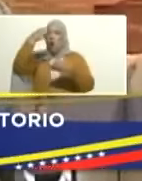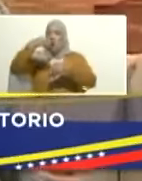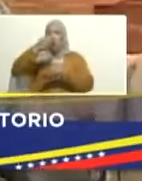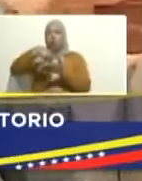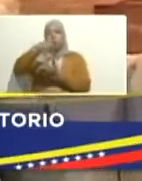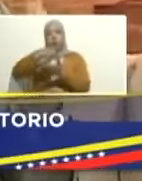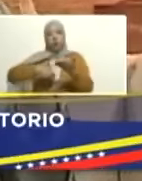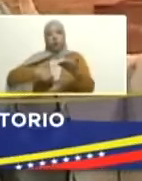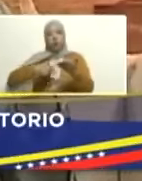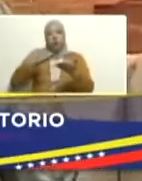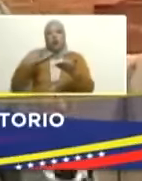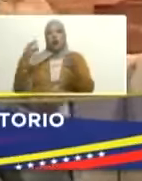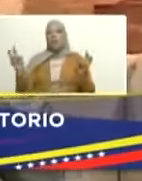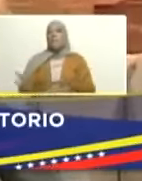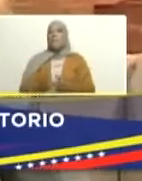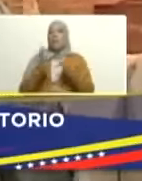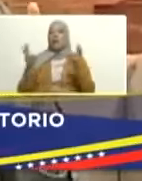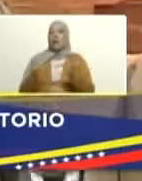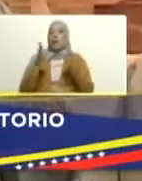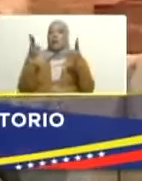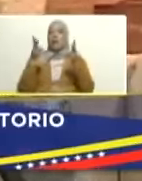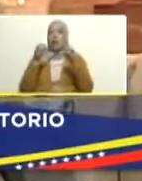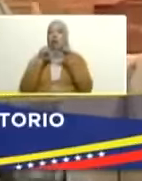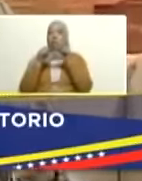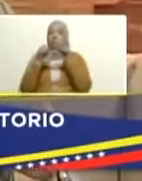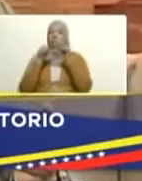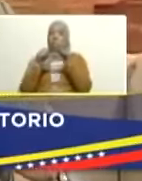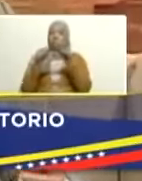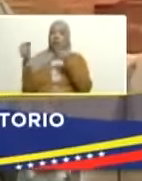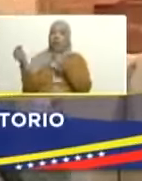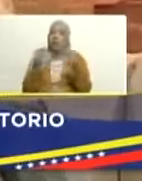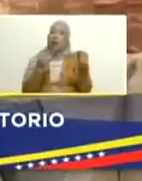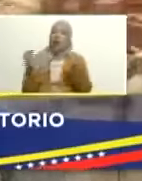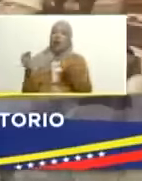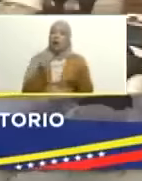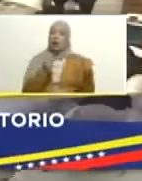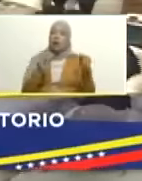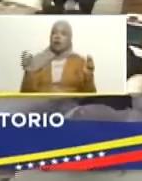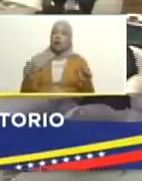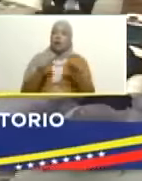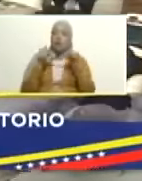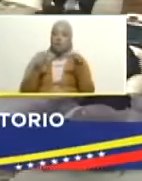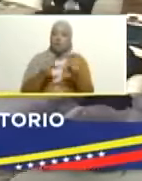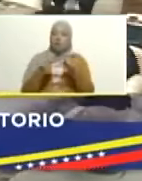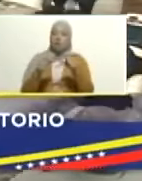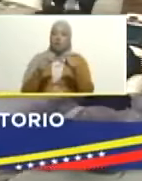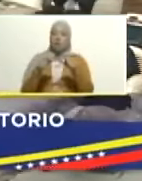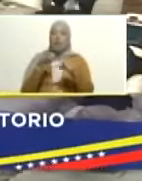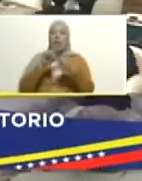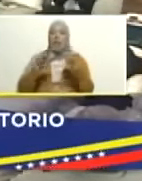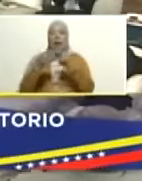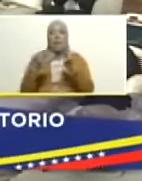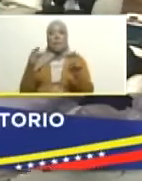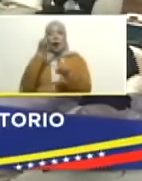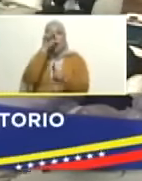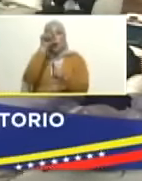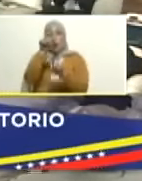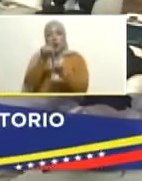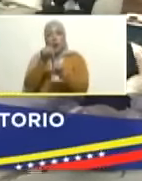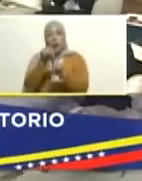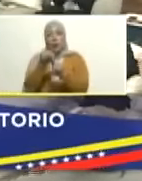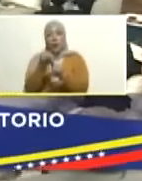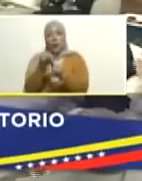firmado es una victoria de la perseverancia en el diálogo, de la perseverancia en el camino de la paz.